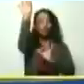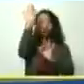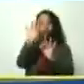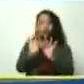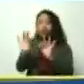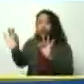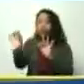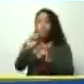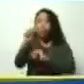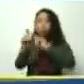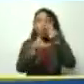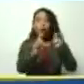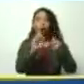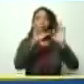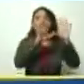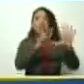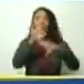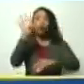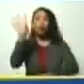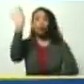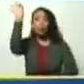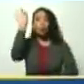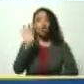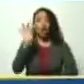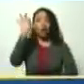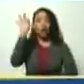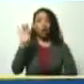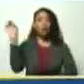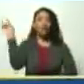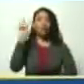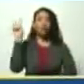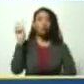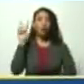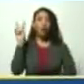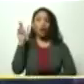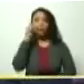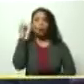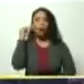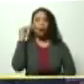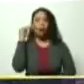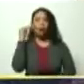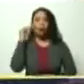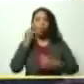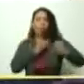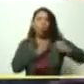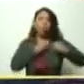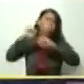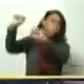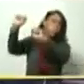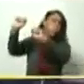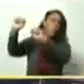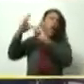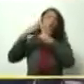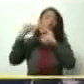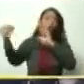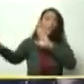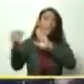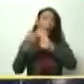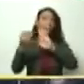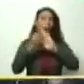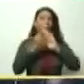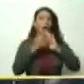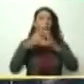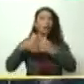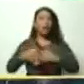el 84% de los venezolanos y venezolanas repudian todas las sanciones de